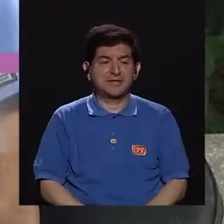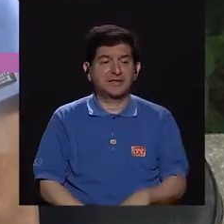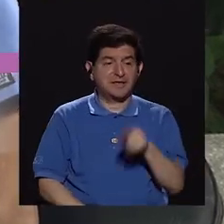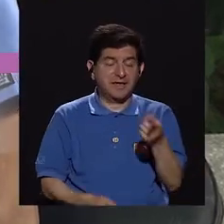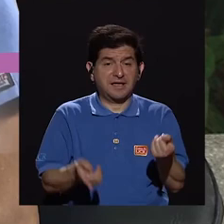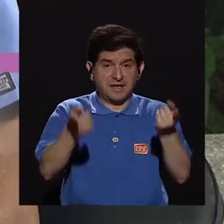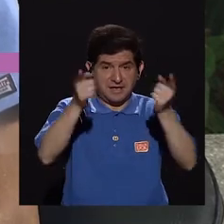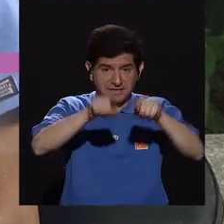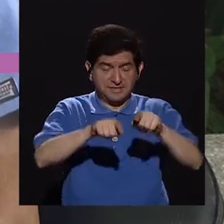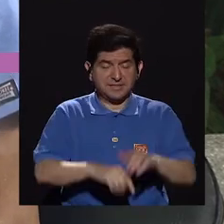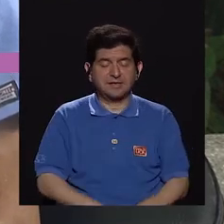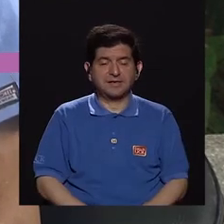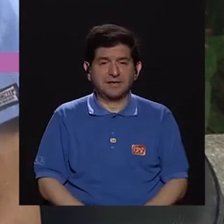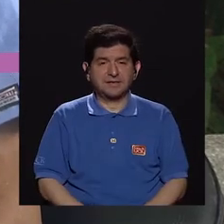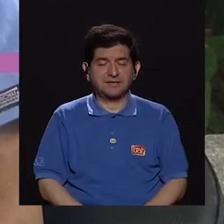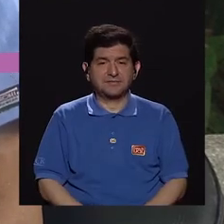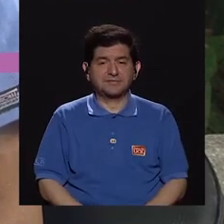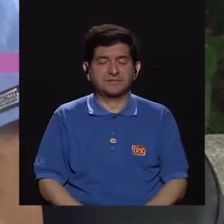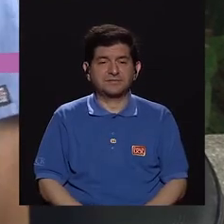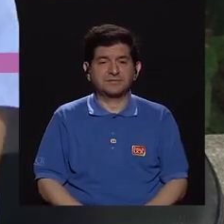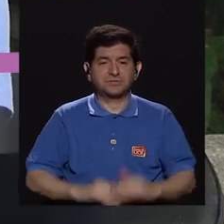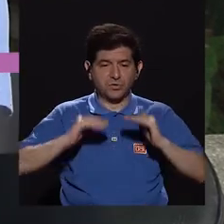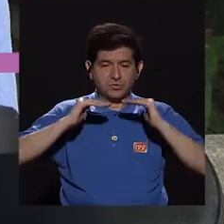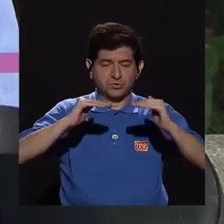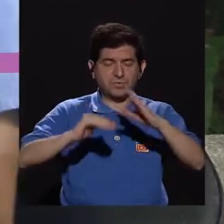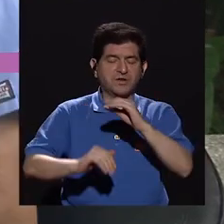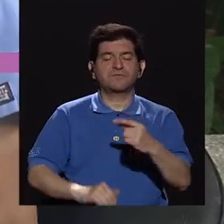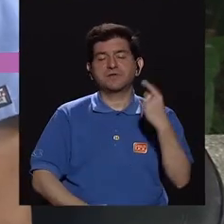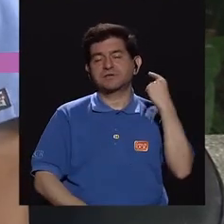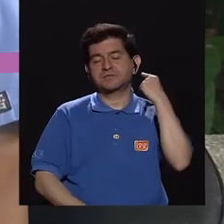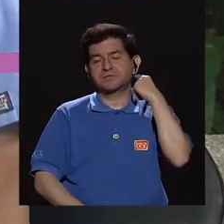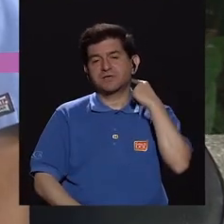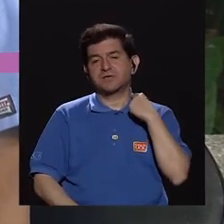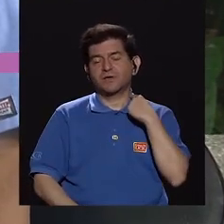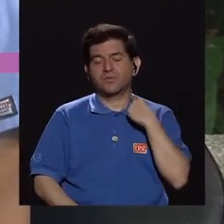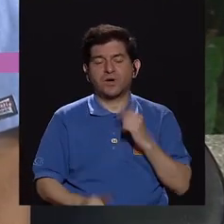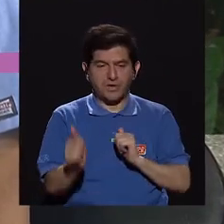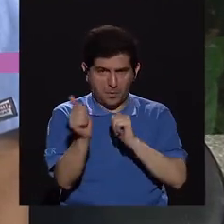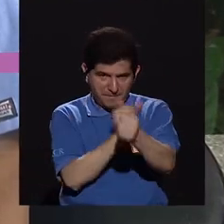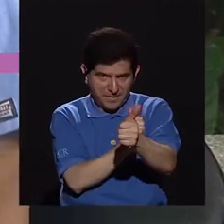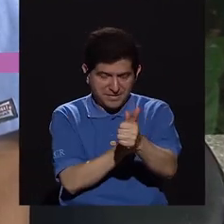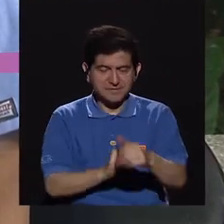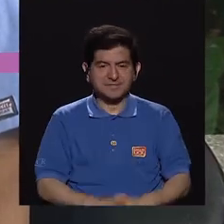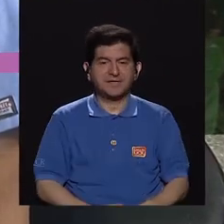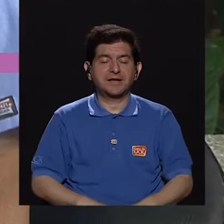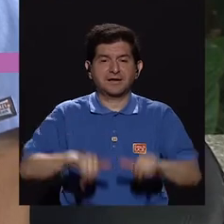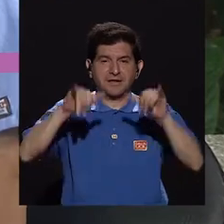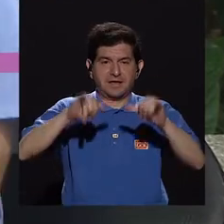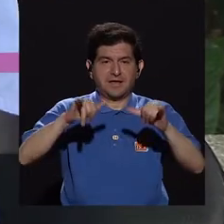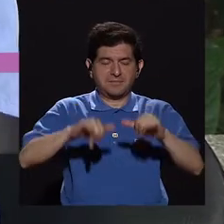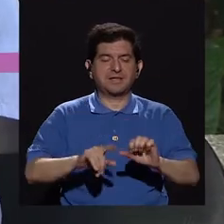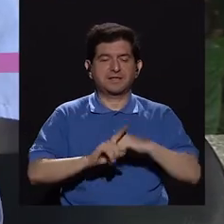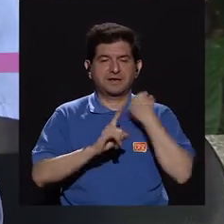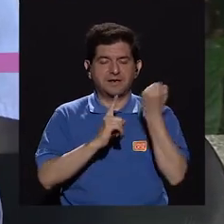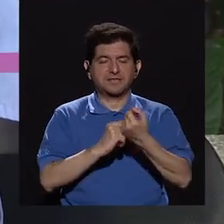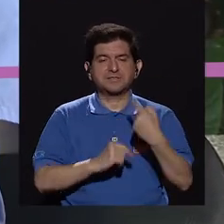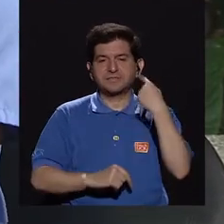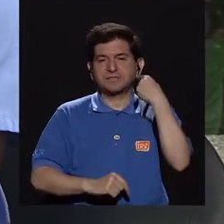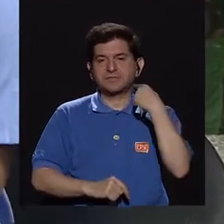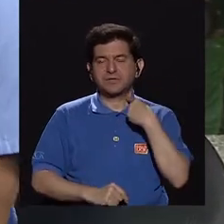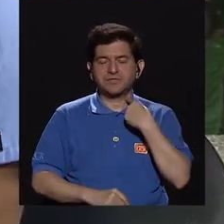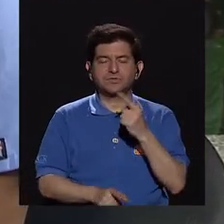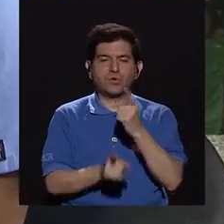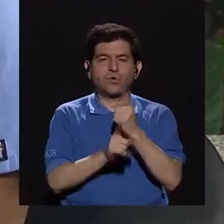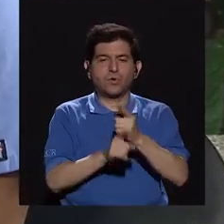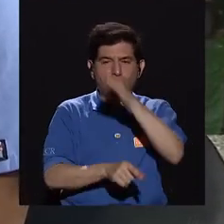facilitan que pase en este espacio entre la superficie y el cuello, pase la almohadita y se mantenga el cuello en una posición o